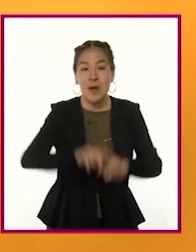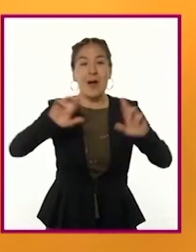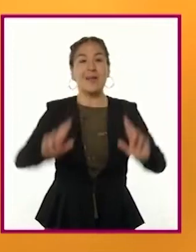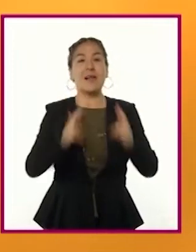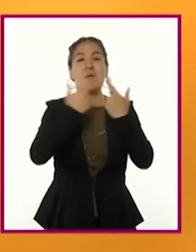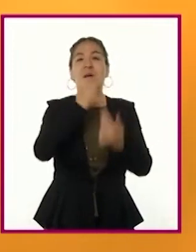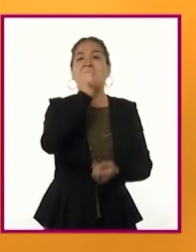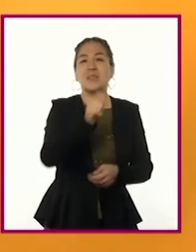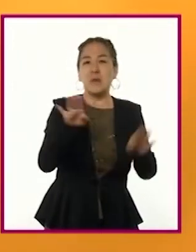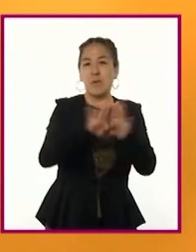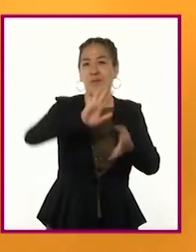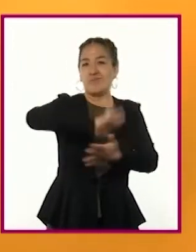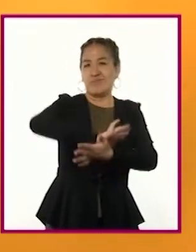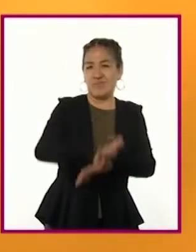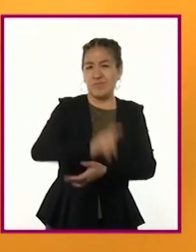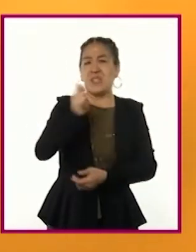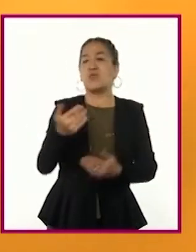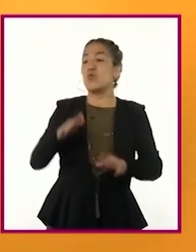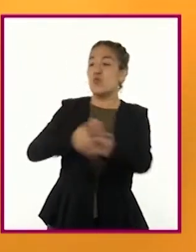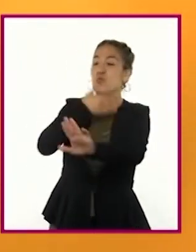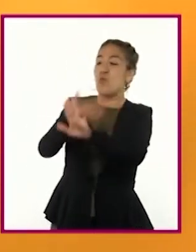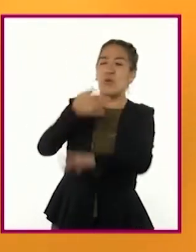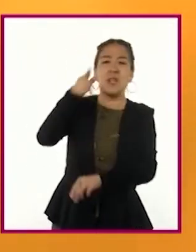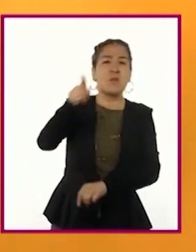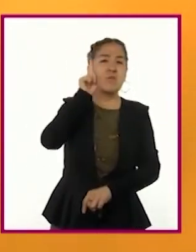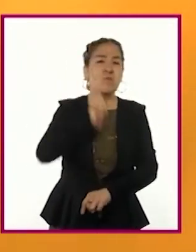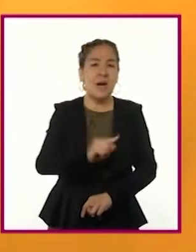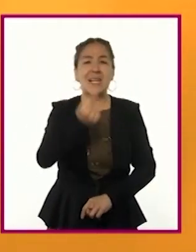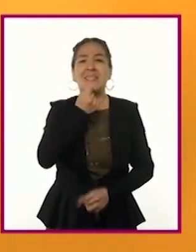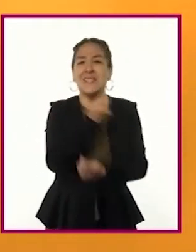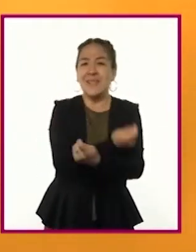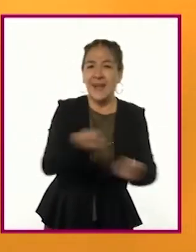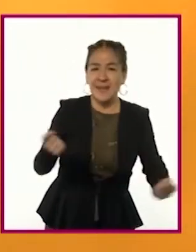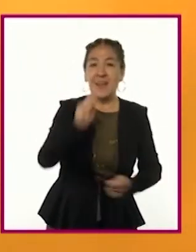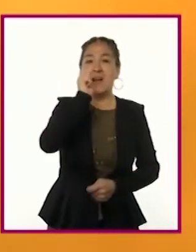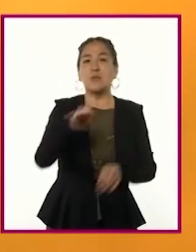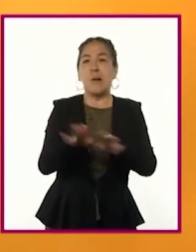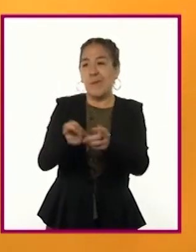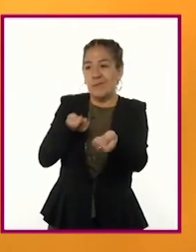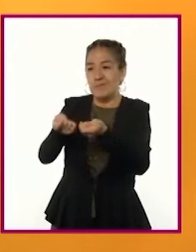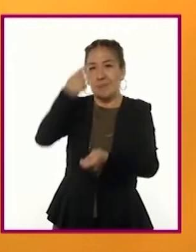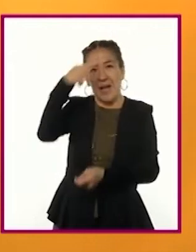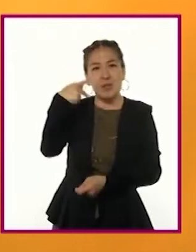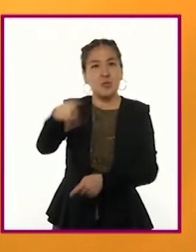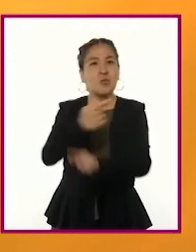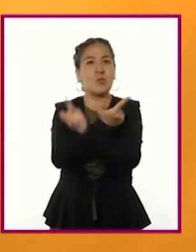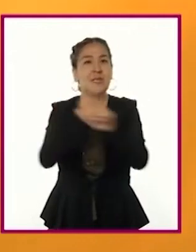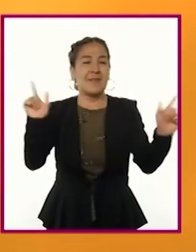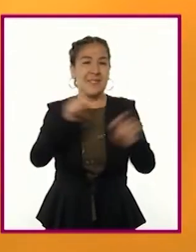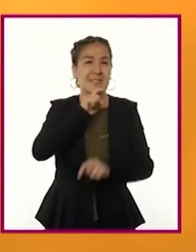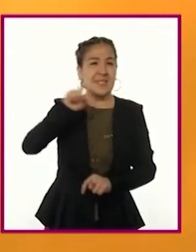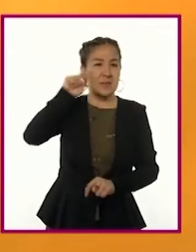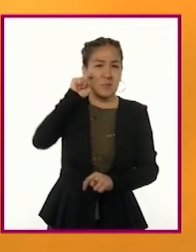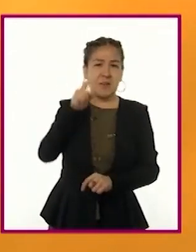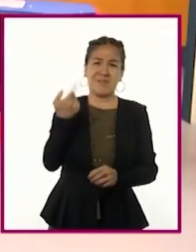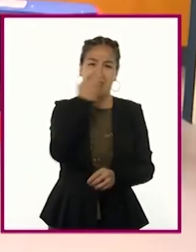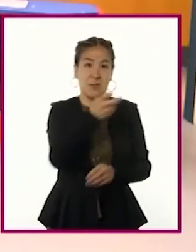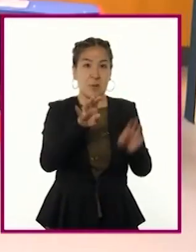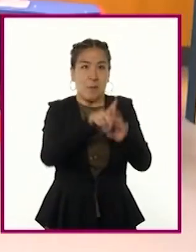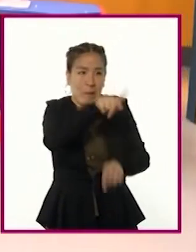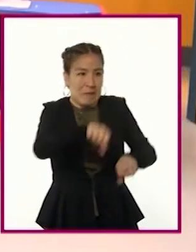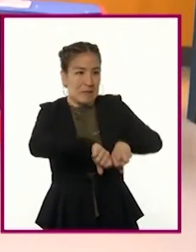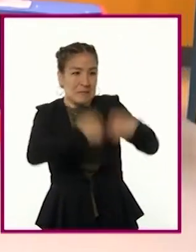la discriminación de género contra las mujeres y las niñas al querer controlar su libertad sexual con este tipo de